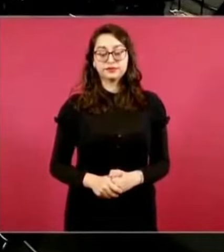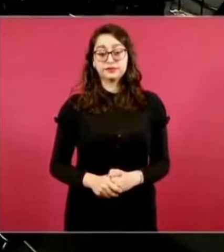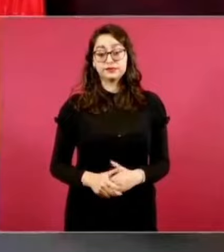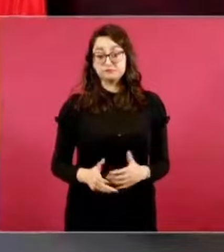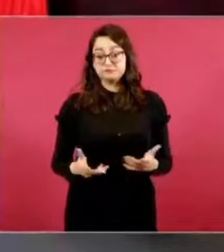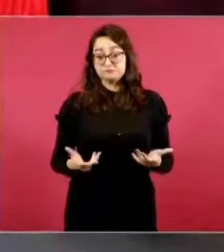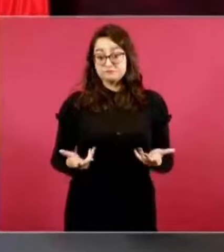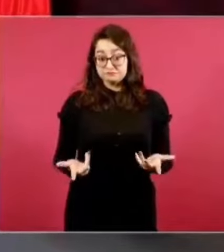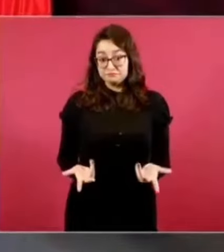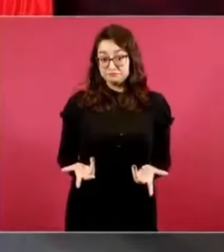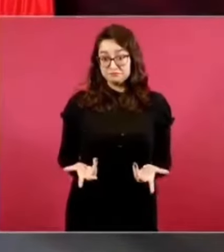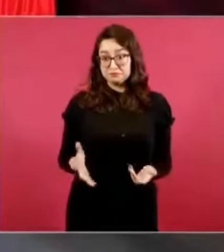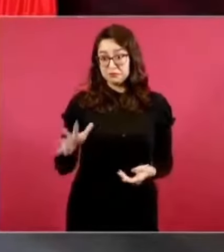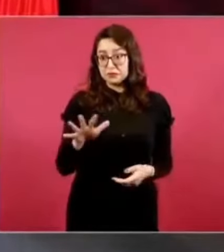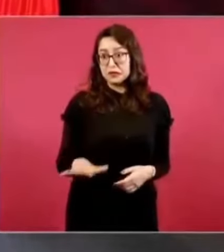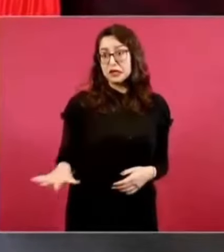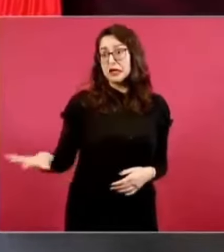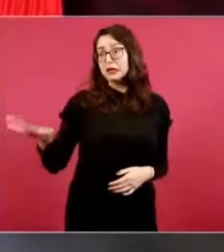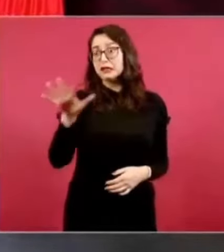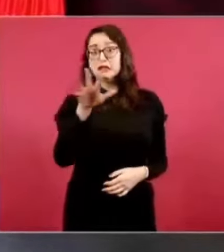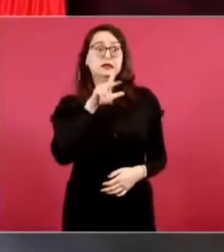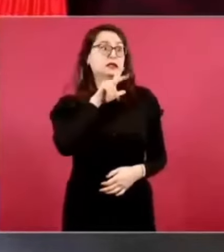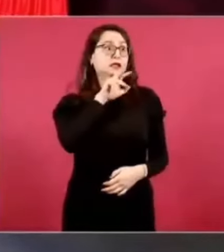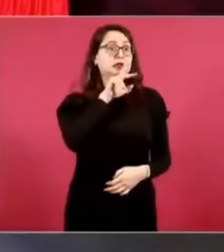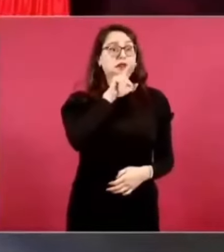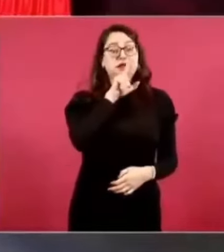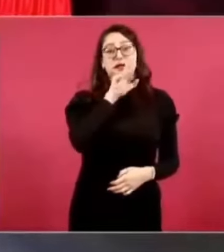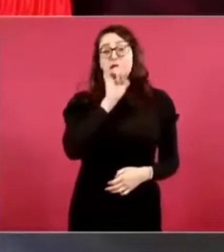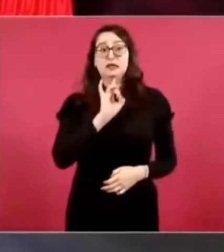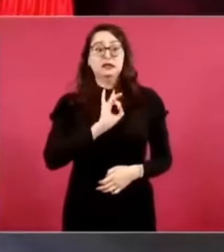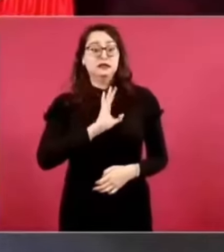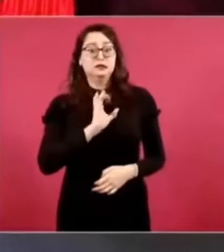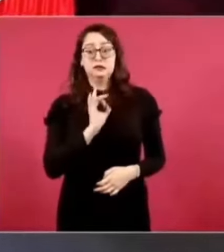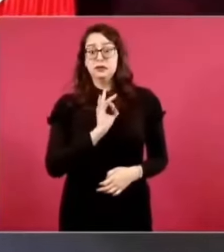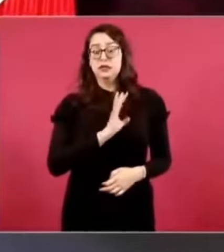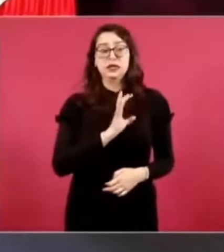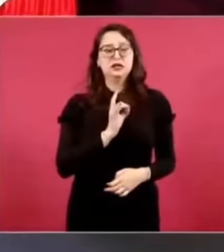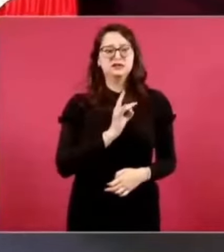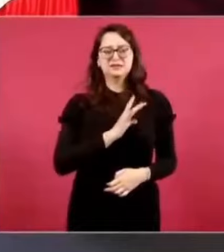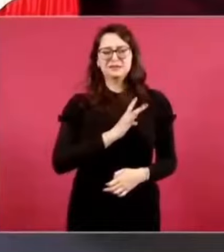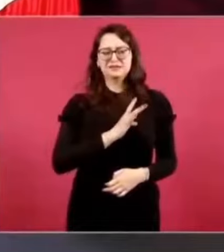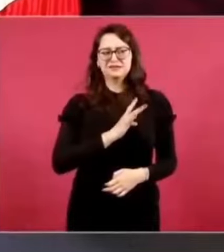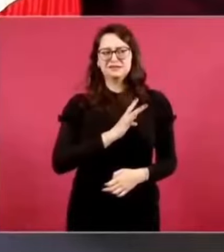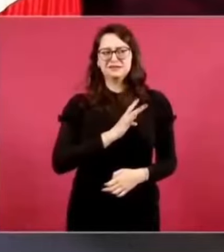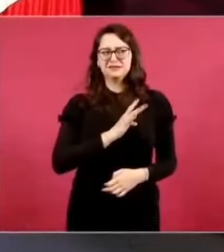que se militariza el país, la dictadura,